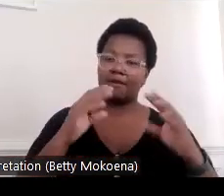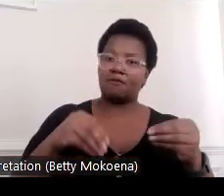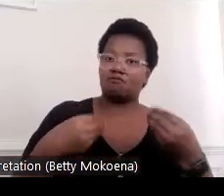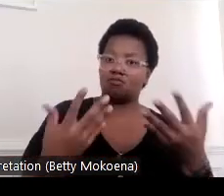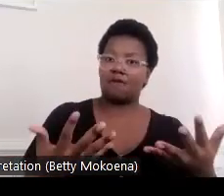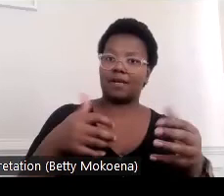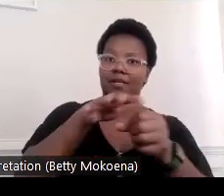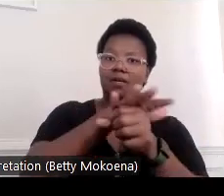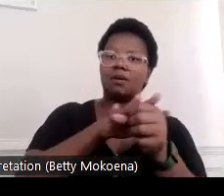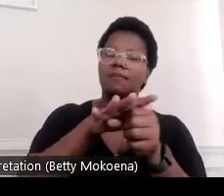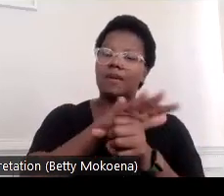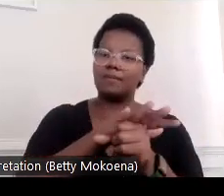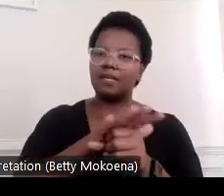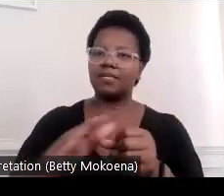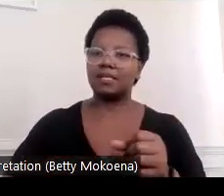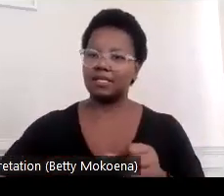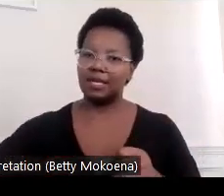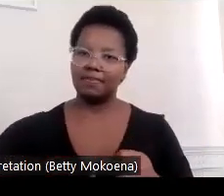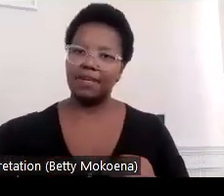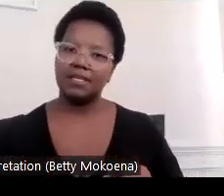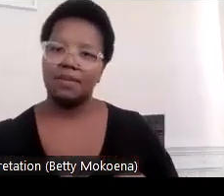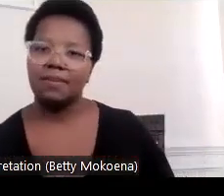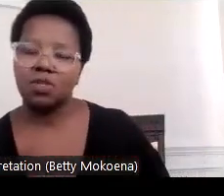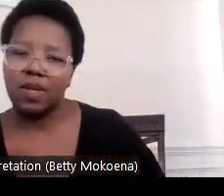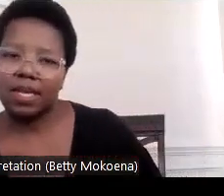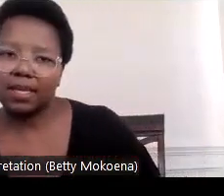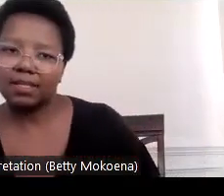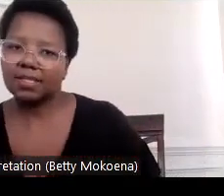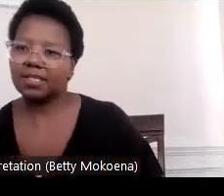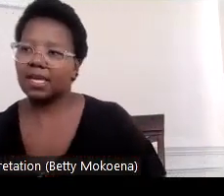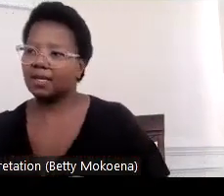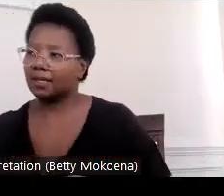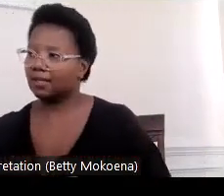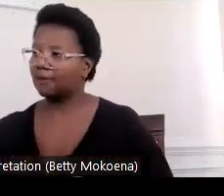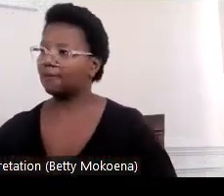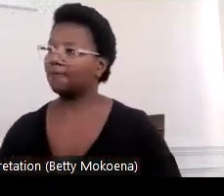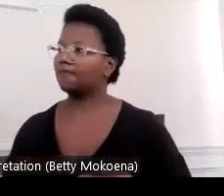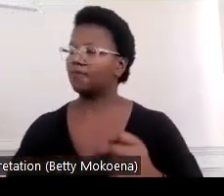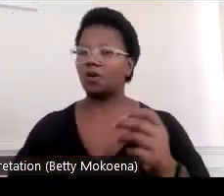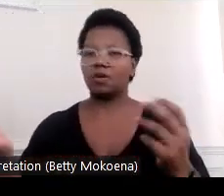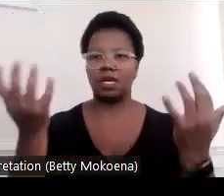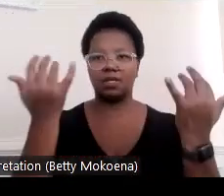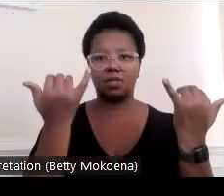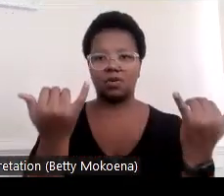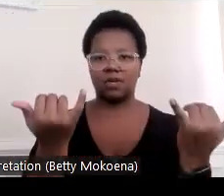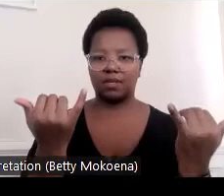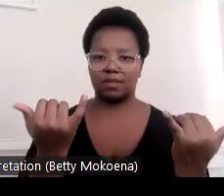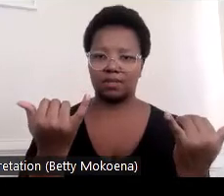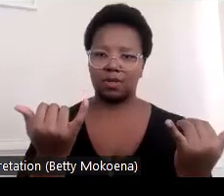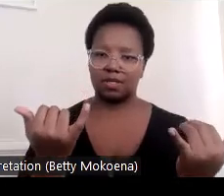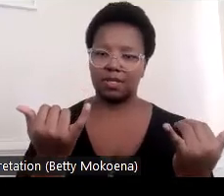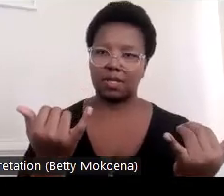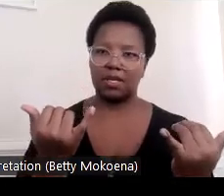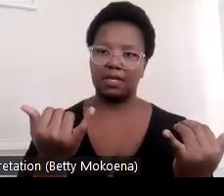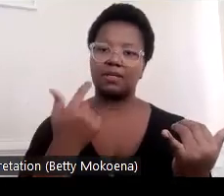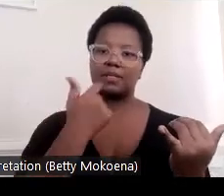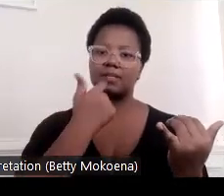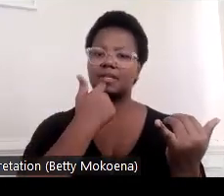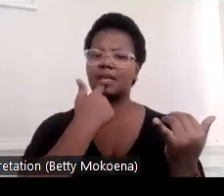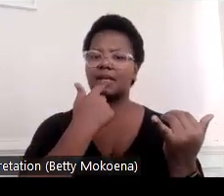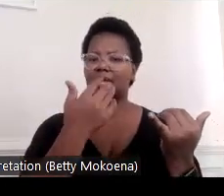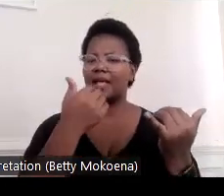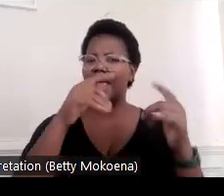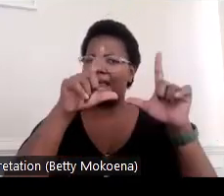está en su propia ubicación por ejemplo residiendo en un en un local licenciado verdad